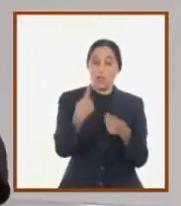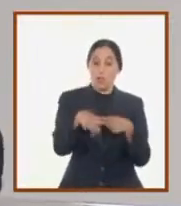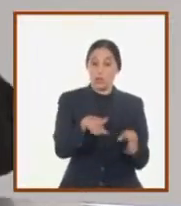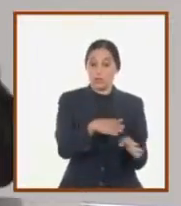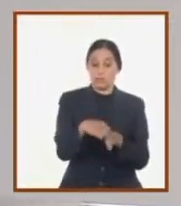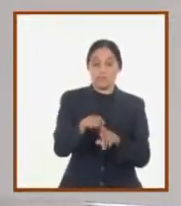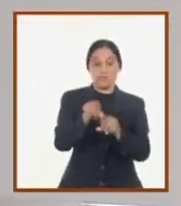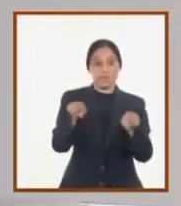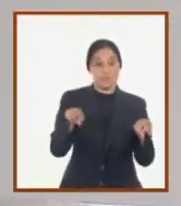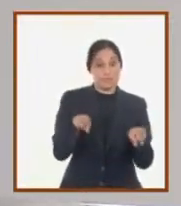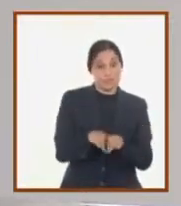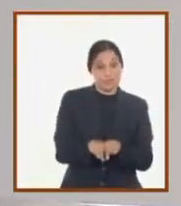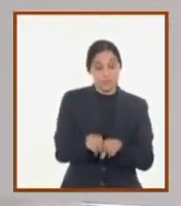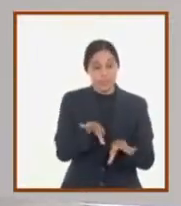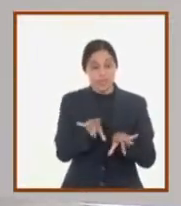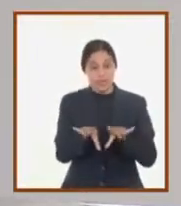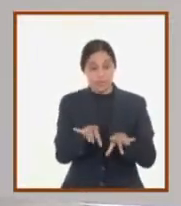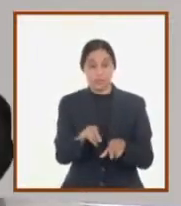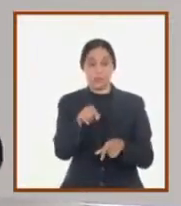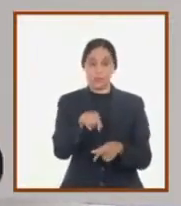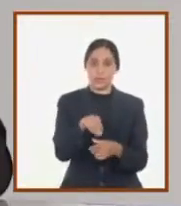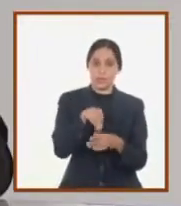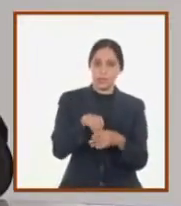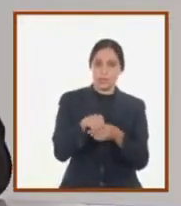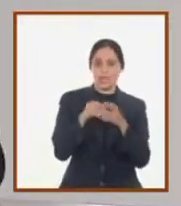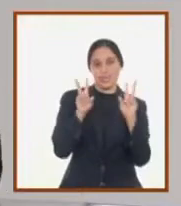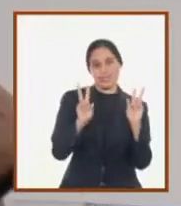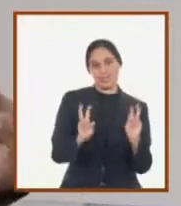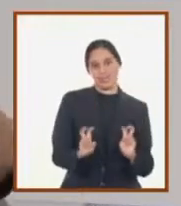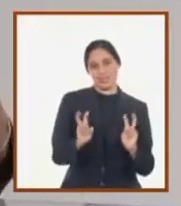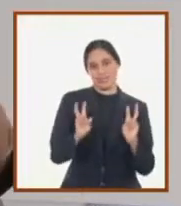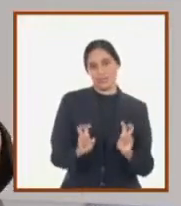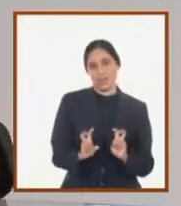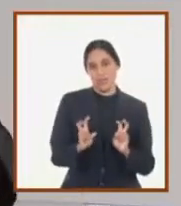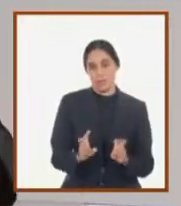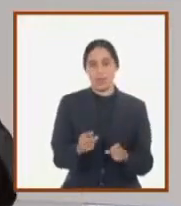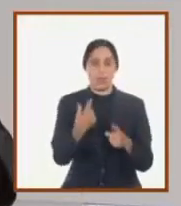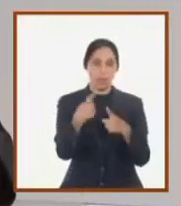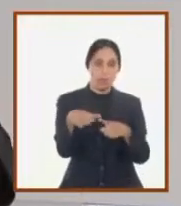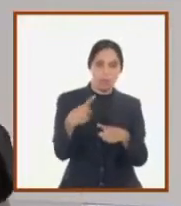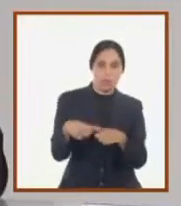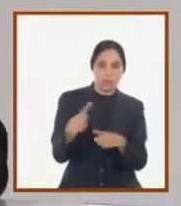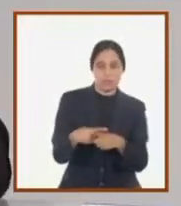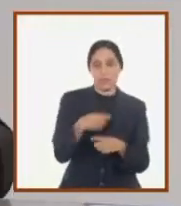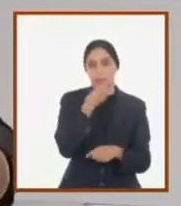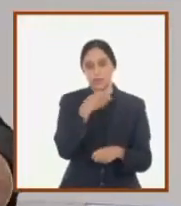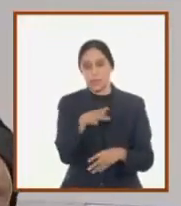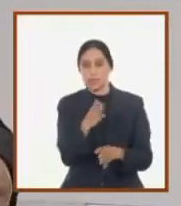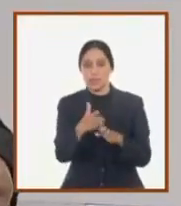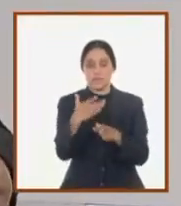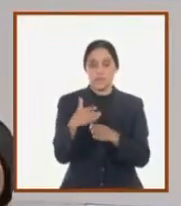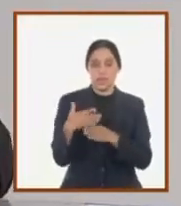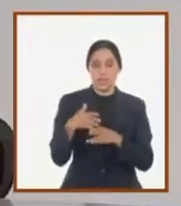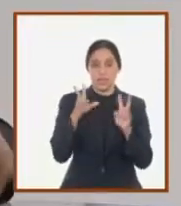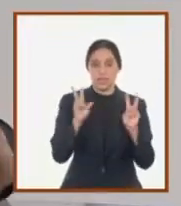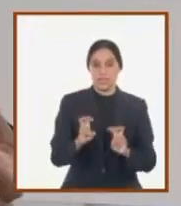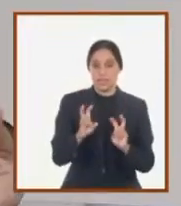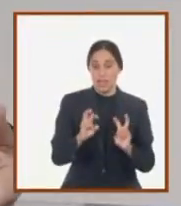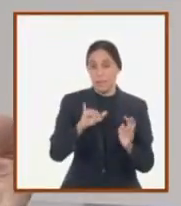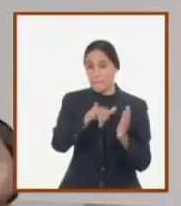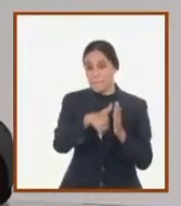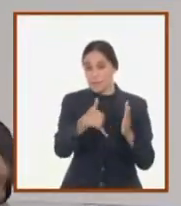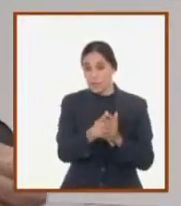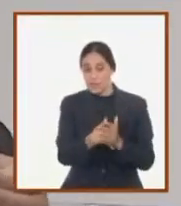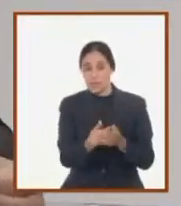que en el área de informática eh Más allá de lo que es el tema de de de Hardware o de las posibilidades que existen tiene que ver con lo que es la proyección y la